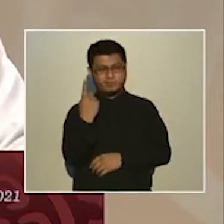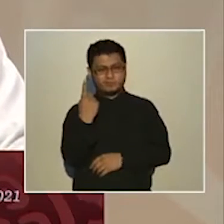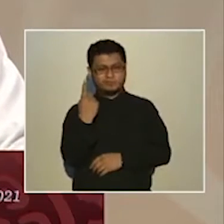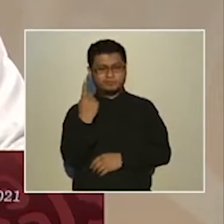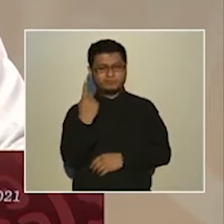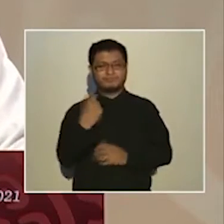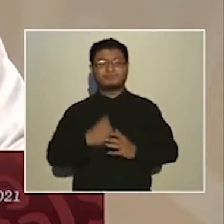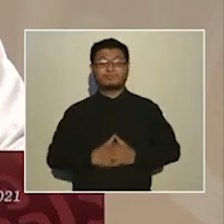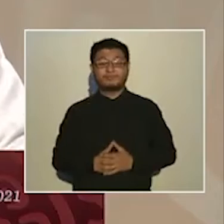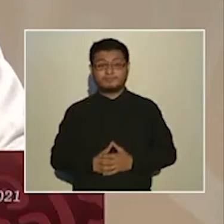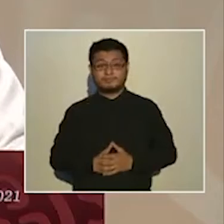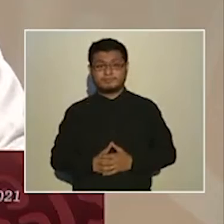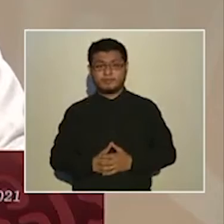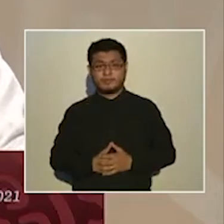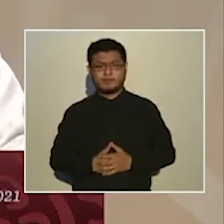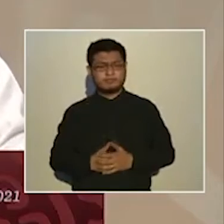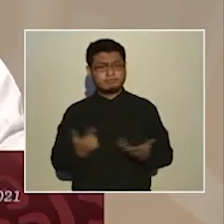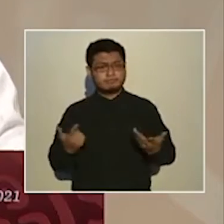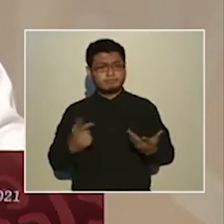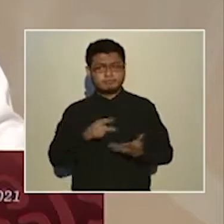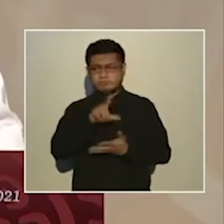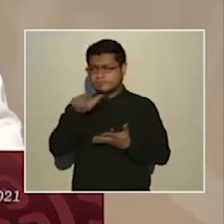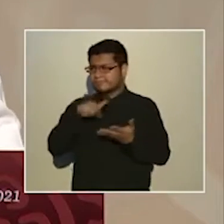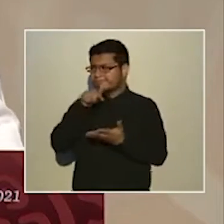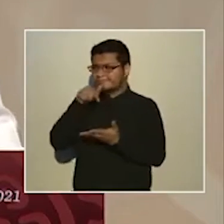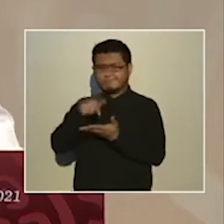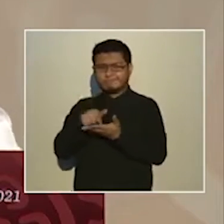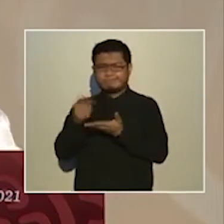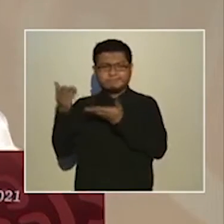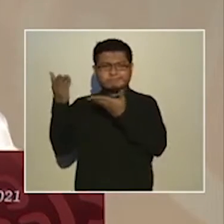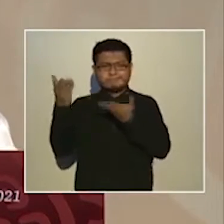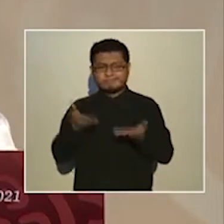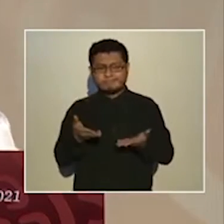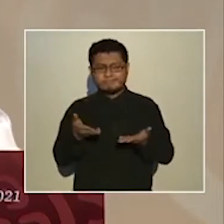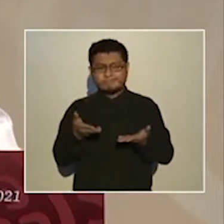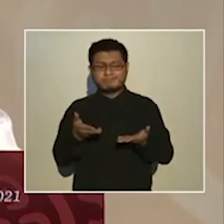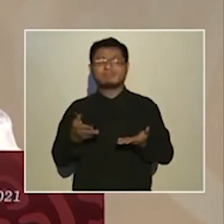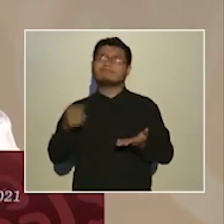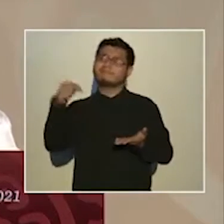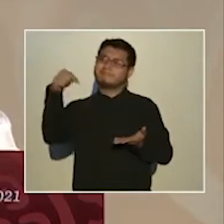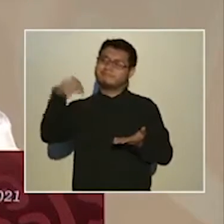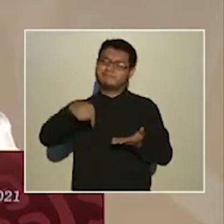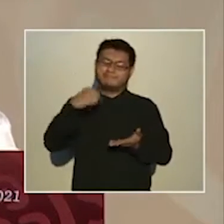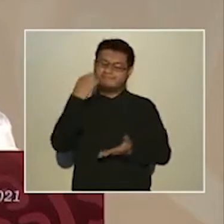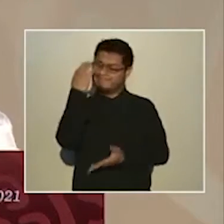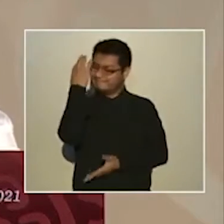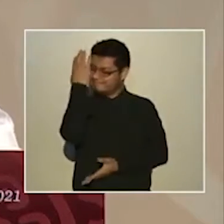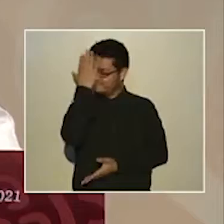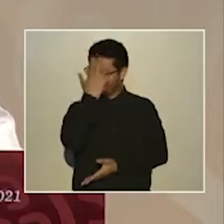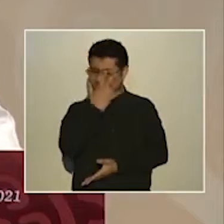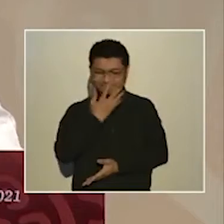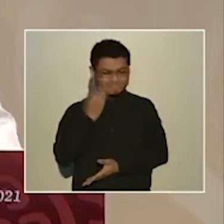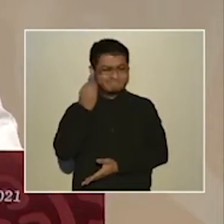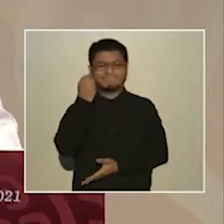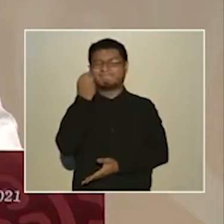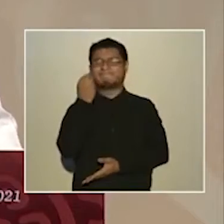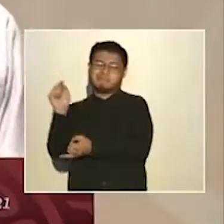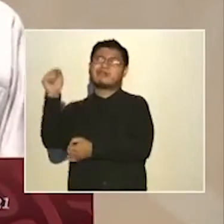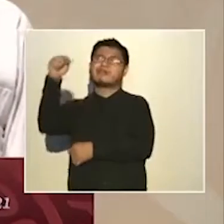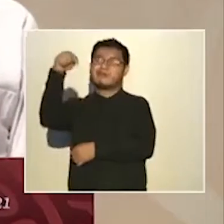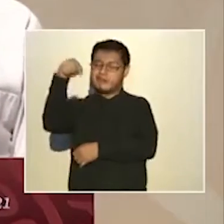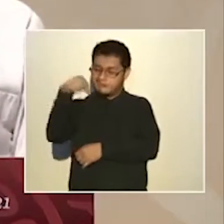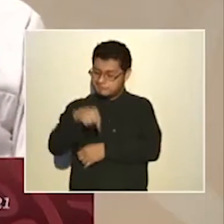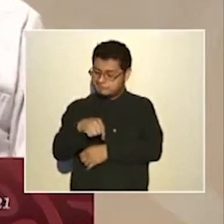crea muchos empleos para hoteleros, restauranteros y prestadores de servicios turísticos, además de que muchos trabajadores viven de esta